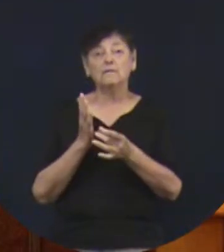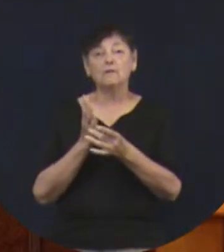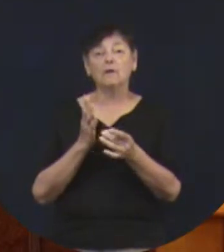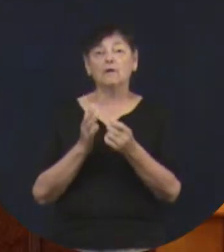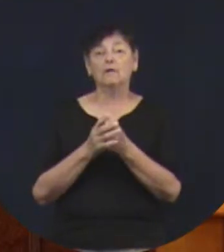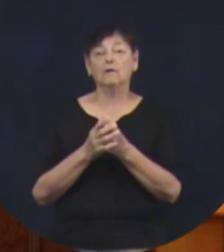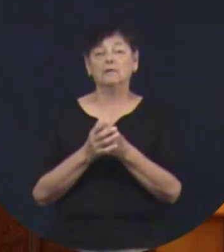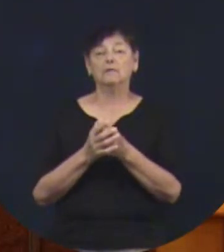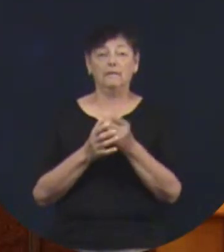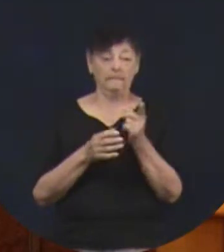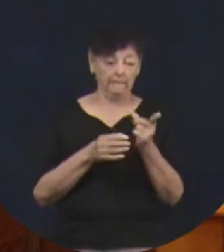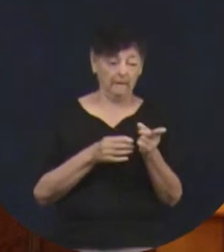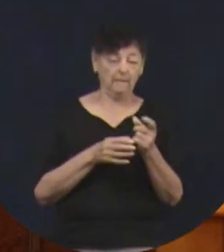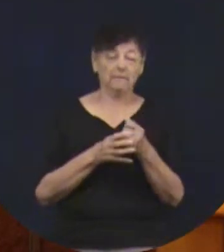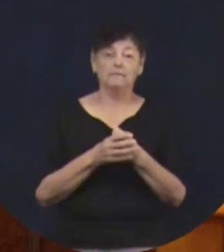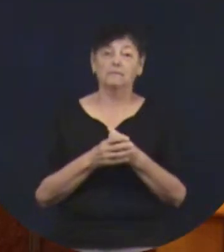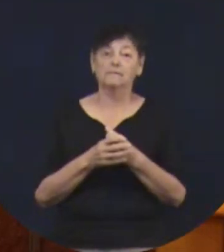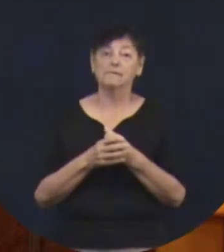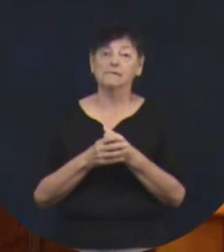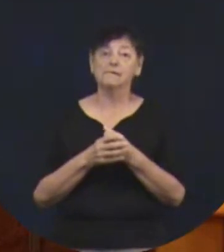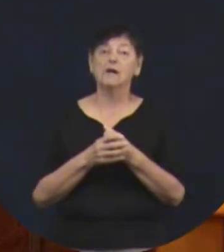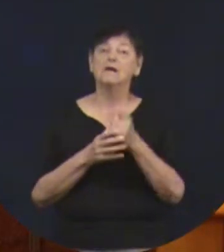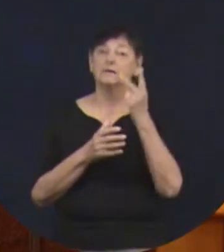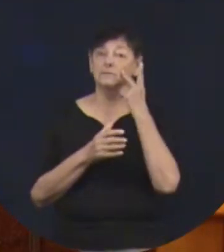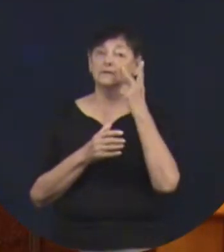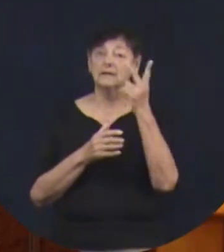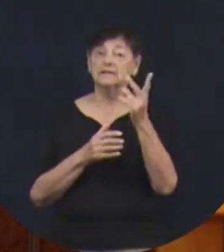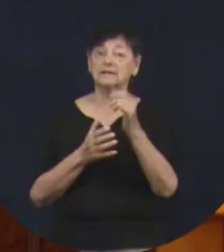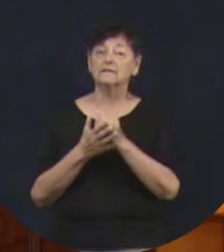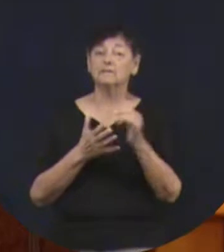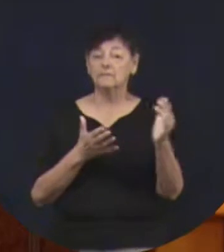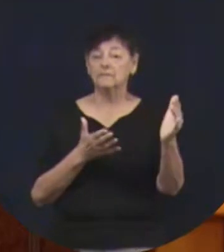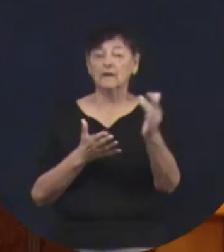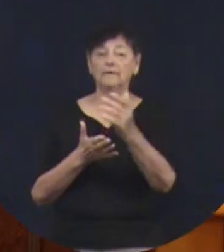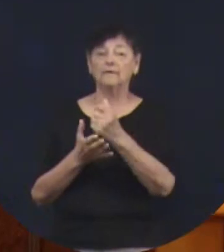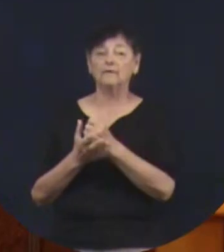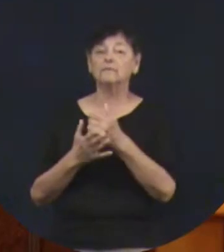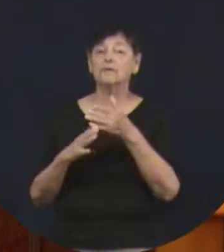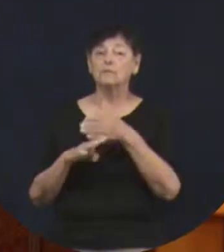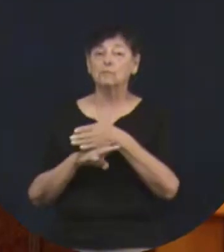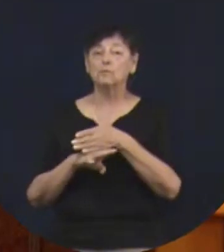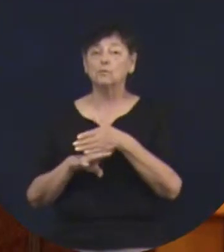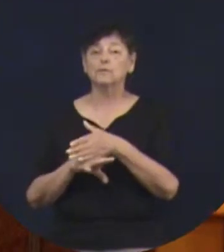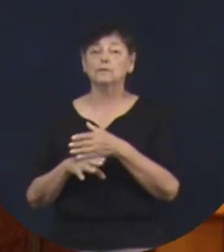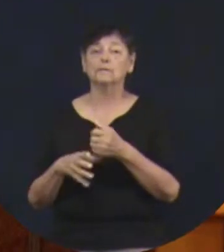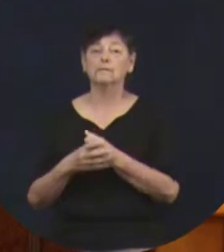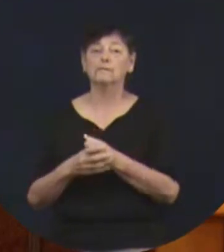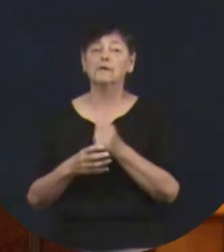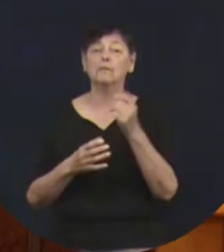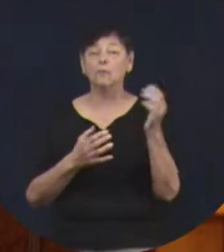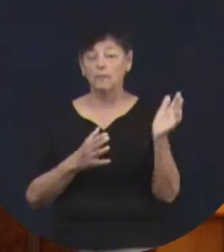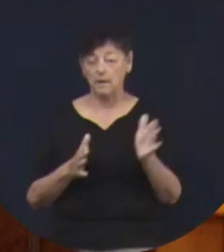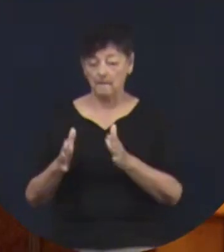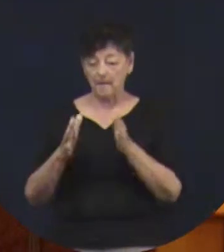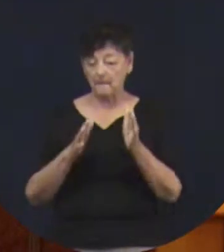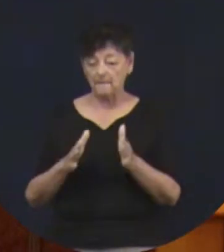en la vasija. Ya ves que estaba recogiendo unos cuantos leños. Voy a